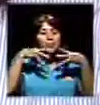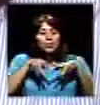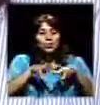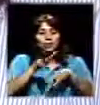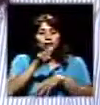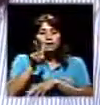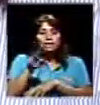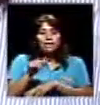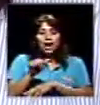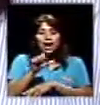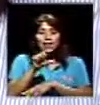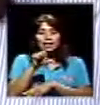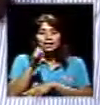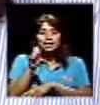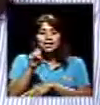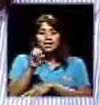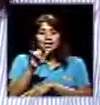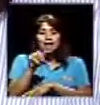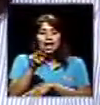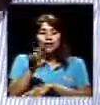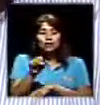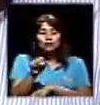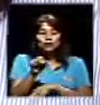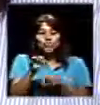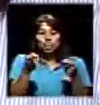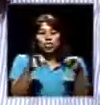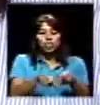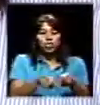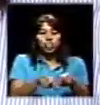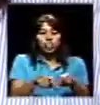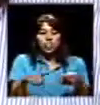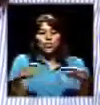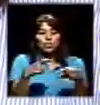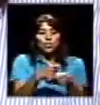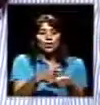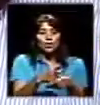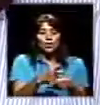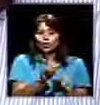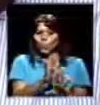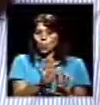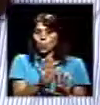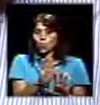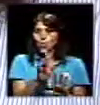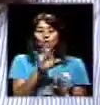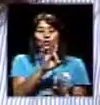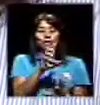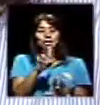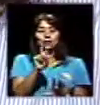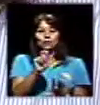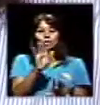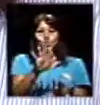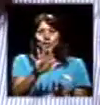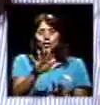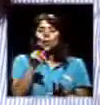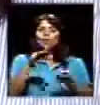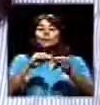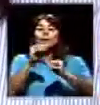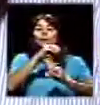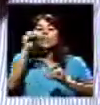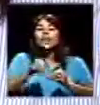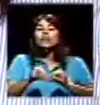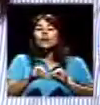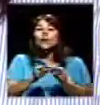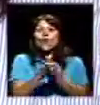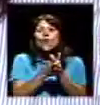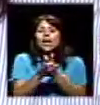compleja y nos dice, no, espérense, no es 82.5. Usted tiene en promedio una eficiencia de